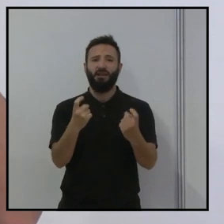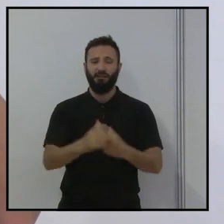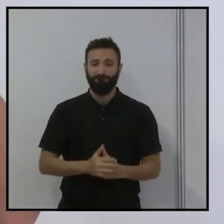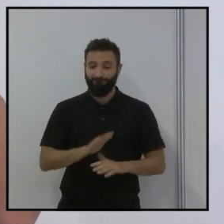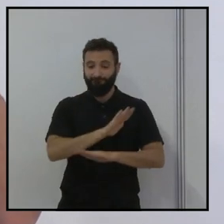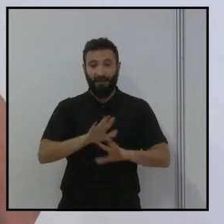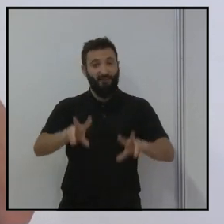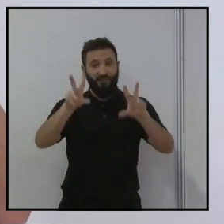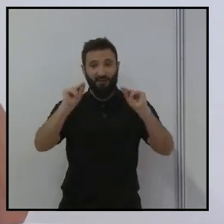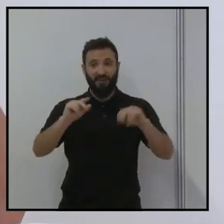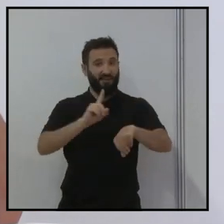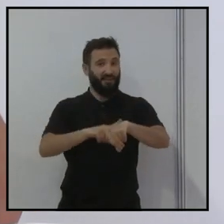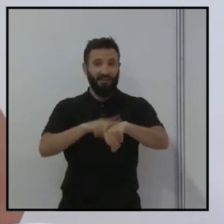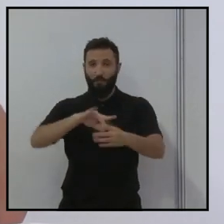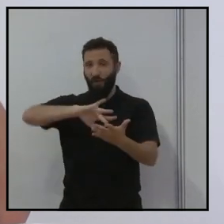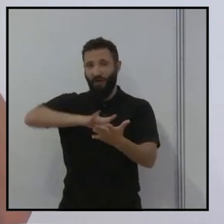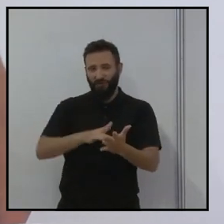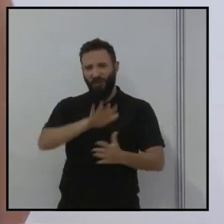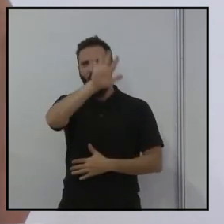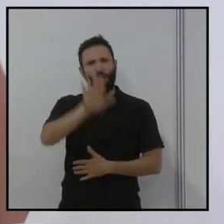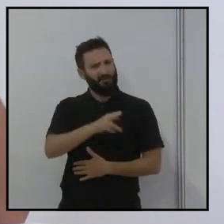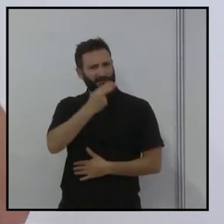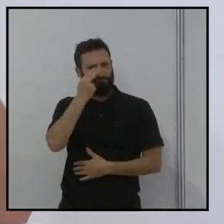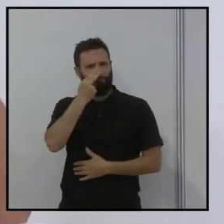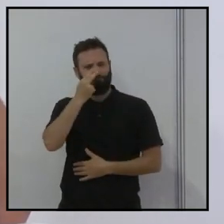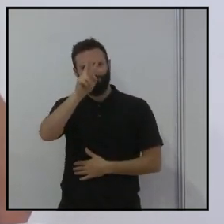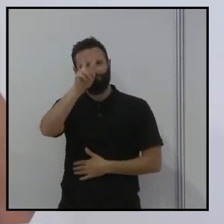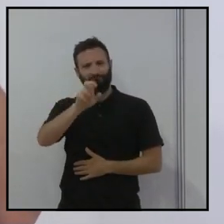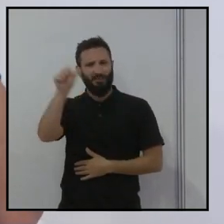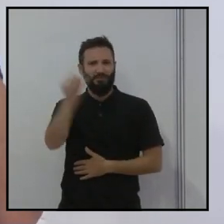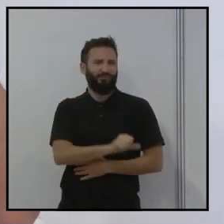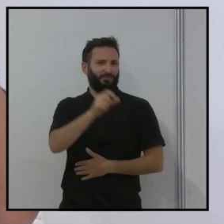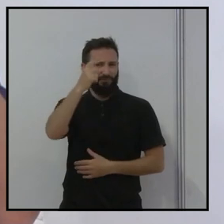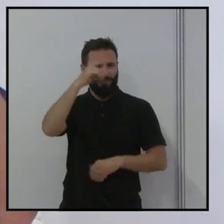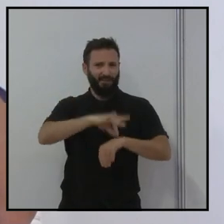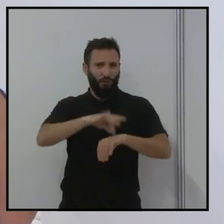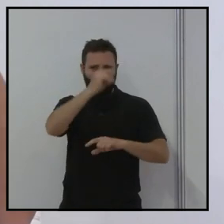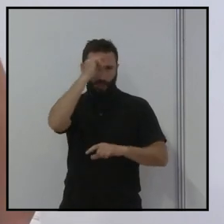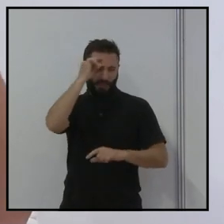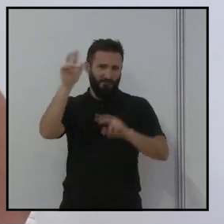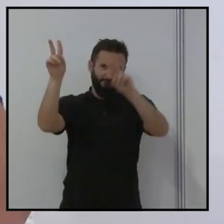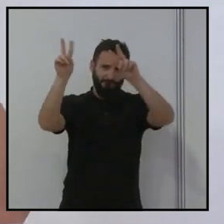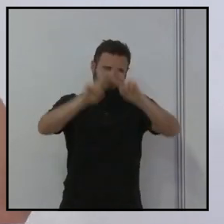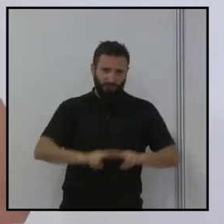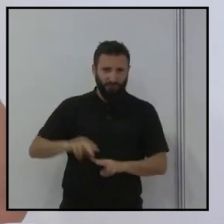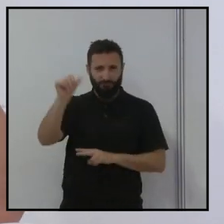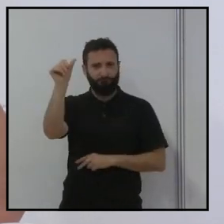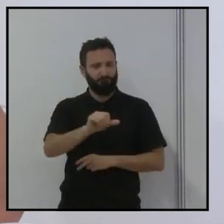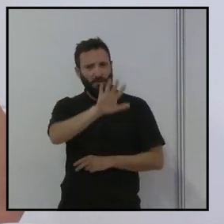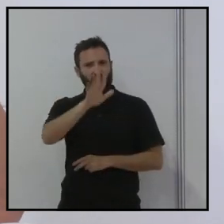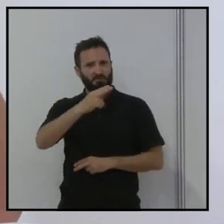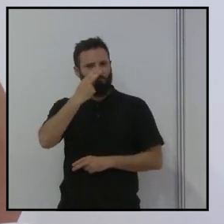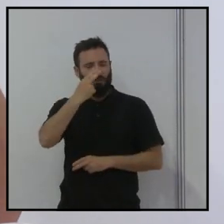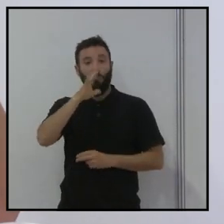nos ha acabado el tiempo. Creo que ha sido interesante darle un poco de visibilidad al tema de la salud mental, que es una de las cosas